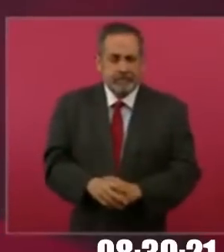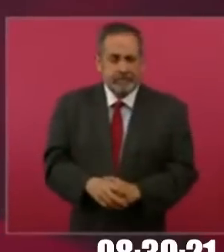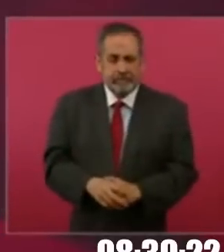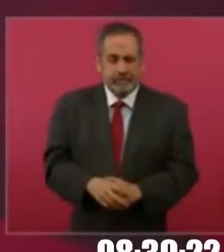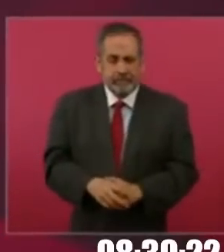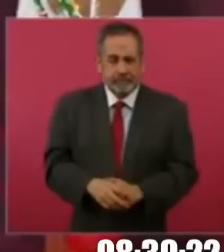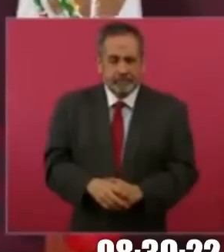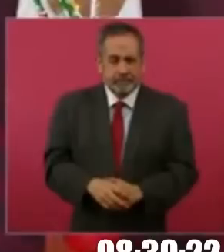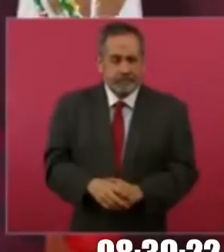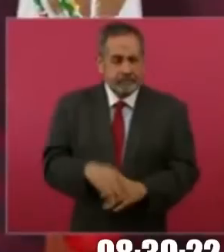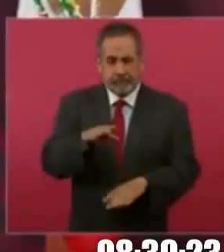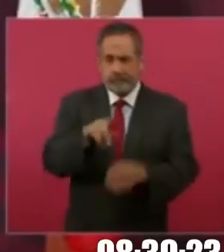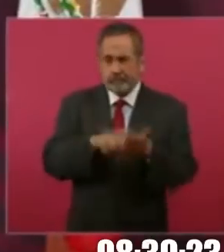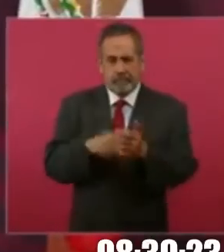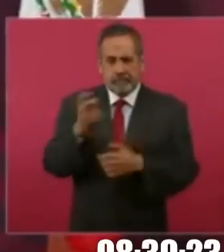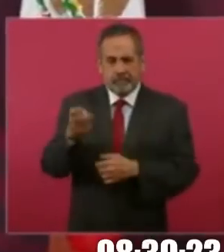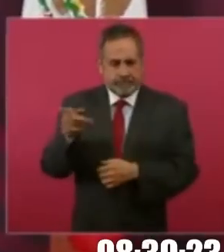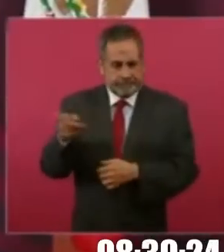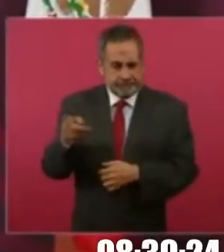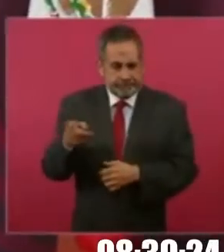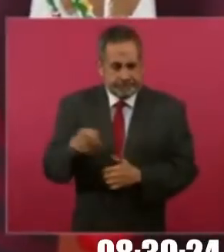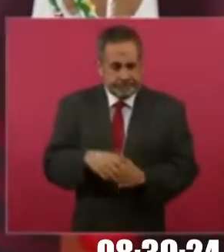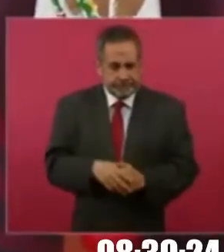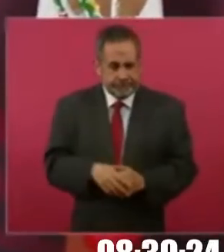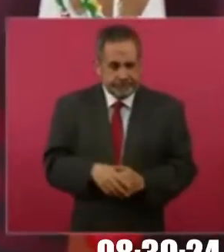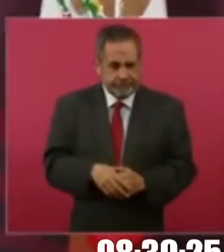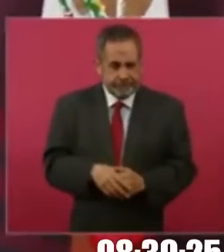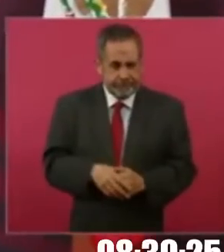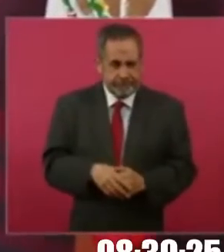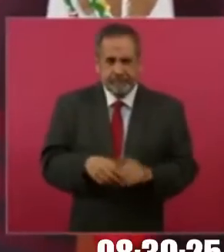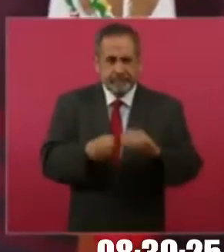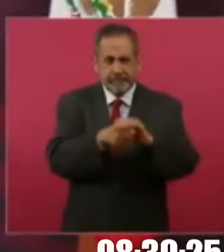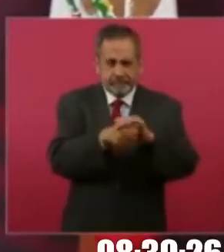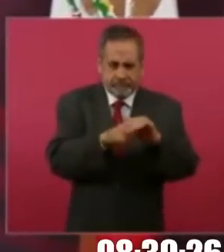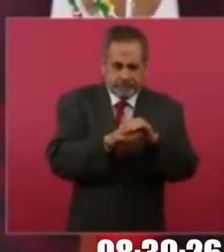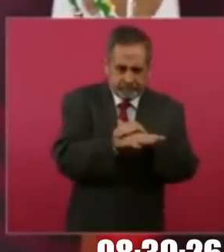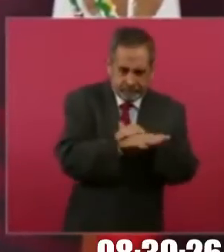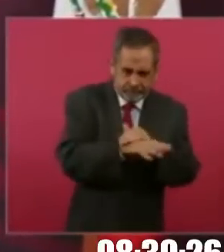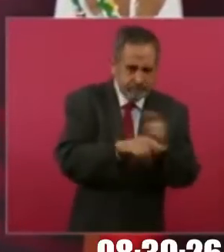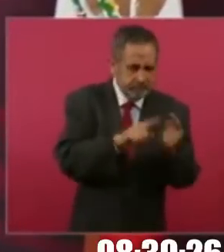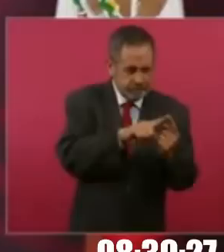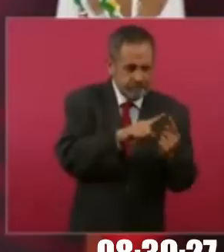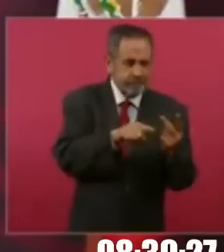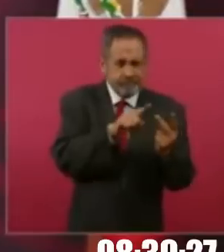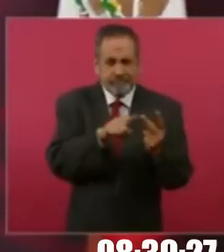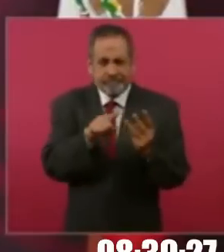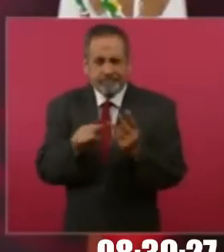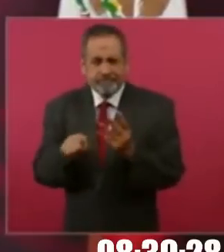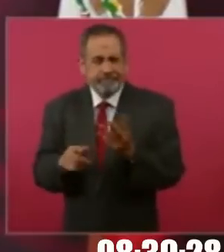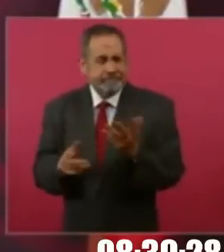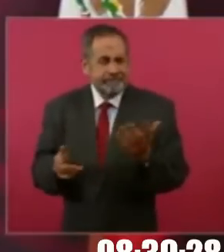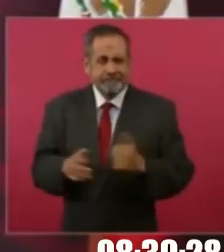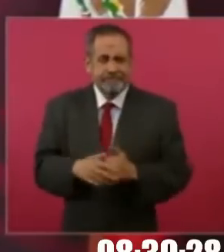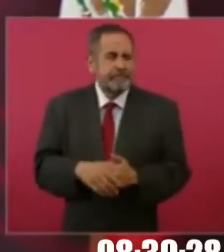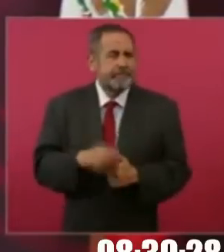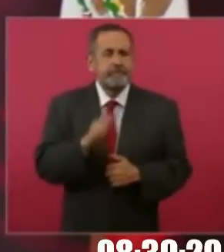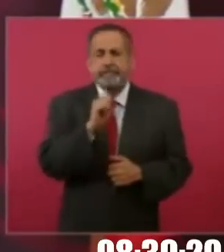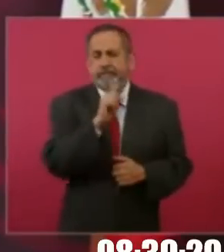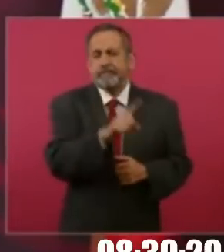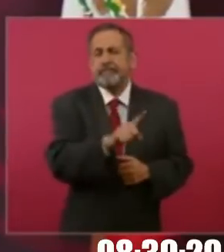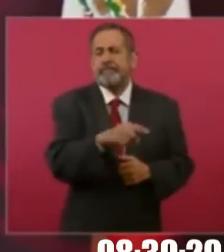esto En el caso de de Ayotzinapa pero lo